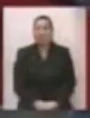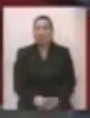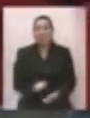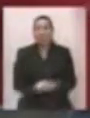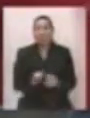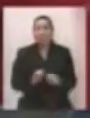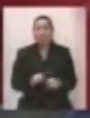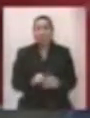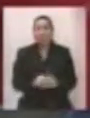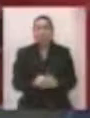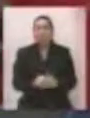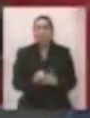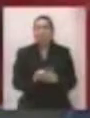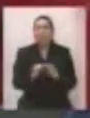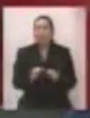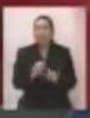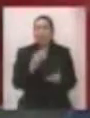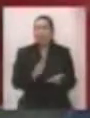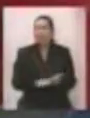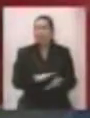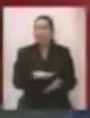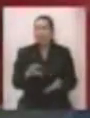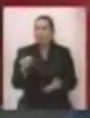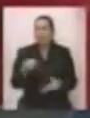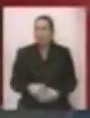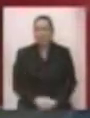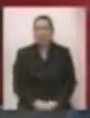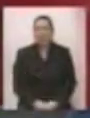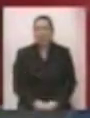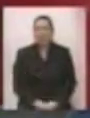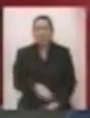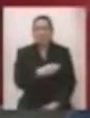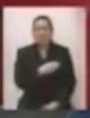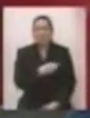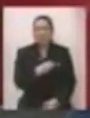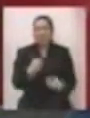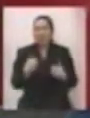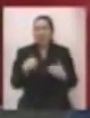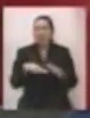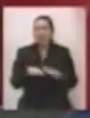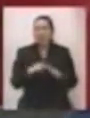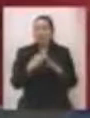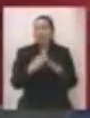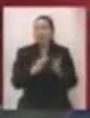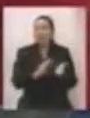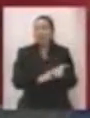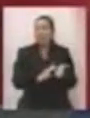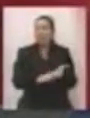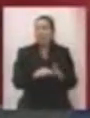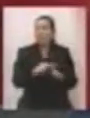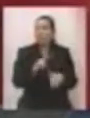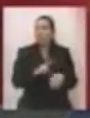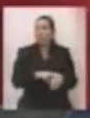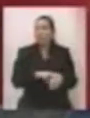uso de los sistemas que realmente hacen daño a los niños y adolescentes. Entonces el Ministerio Público tiene que estar. Y la Defensoría del Pueblo